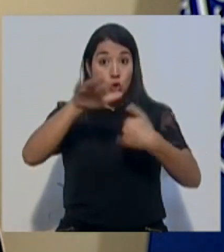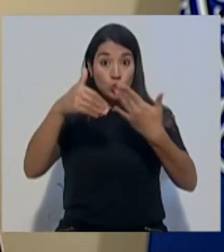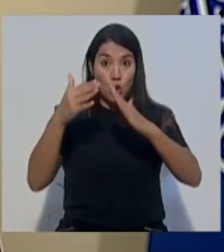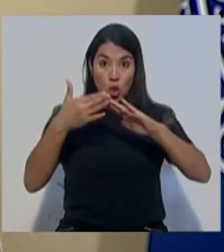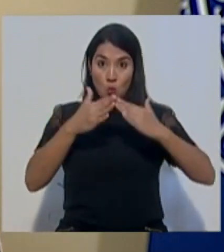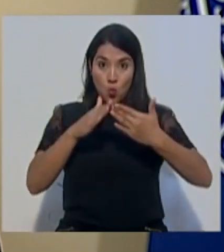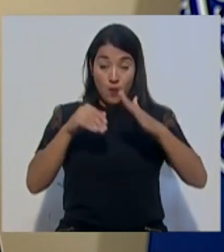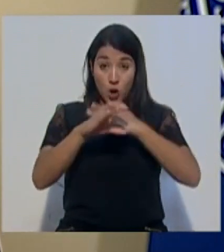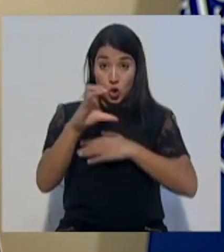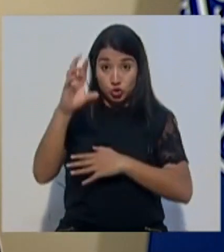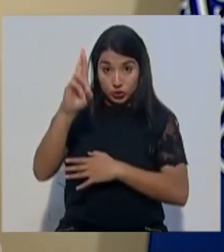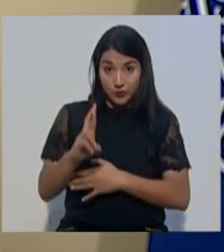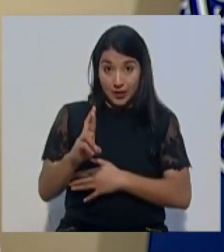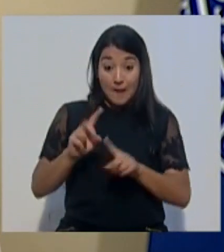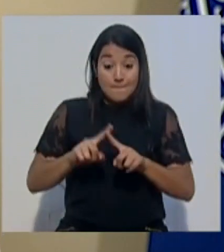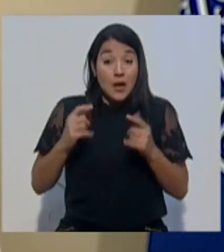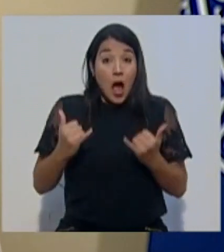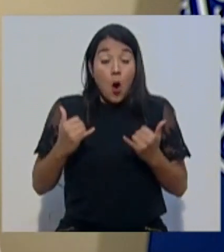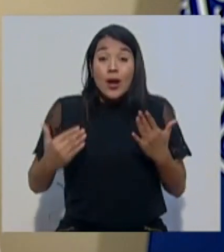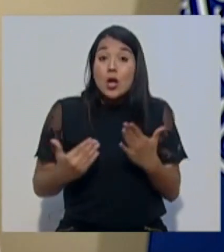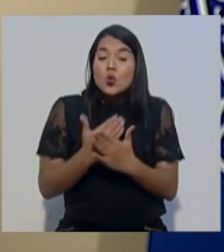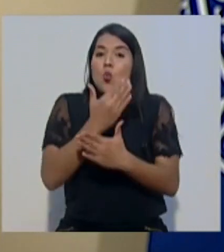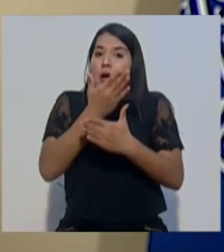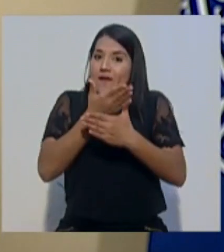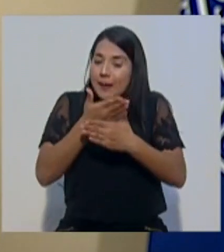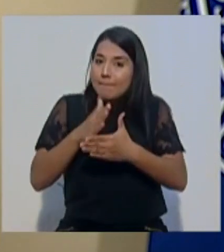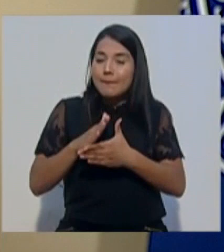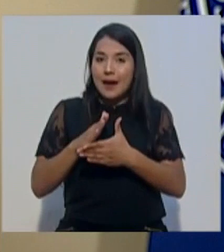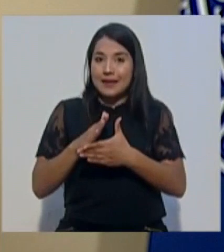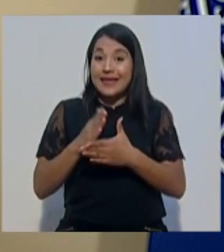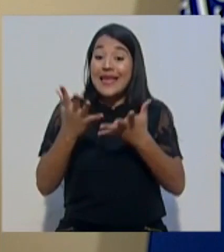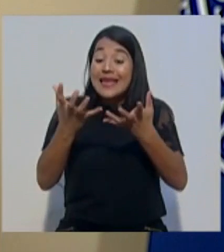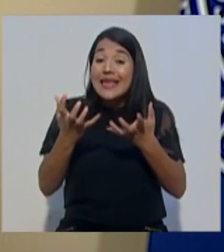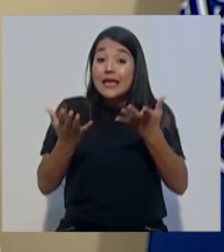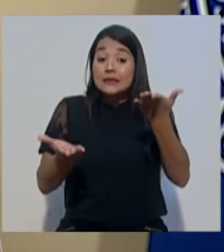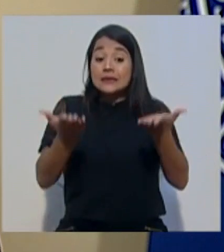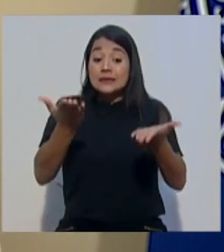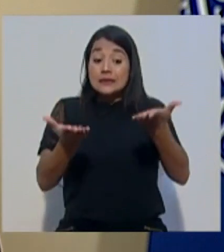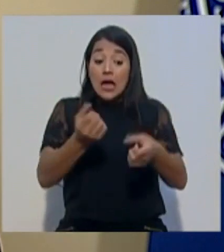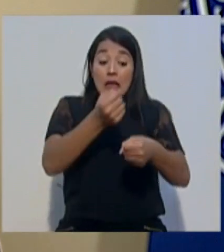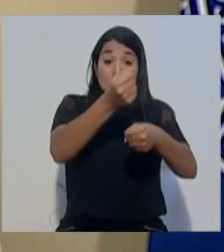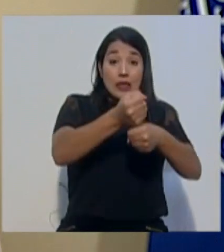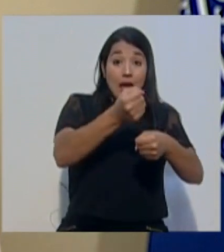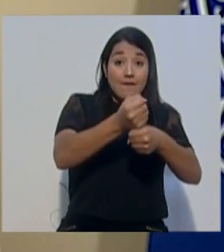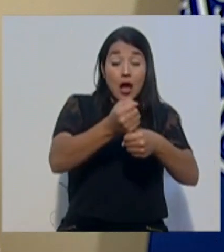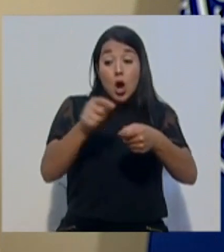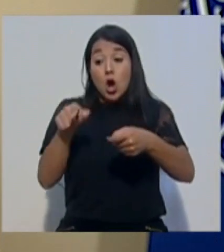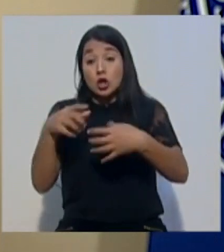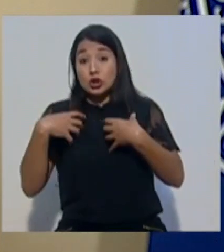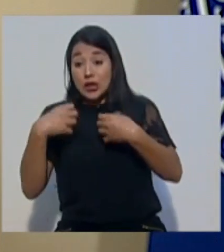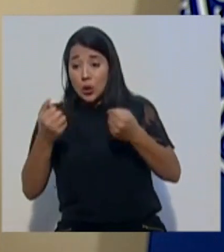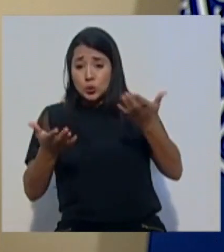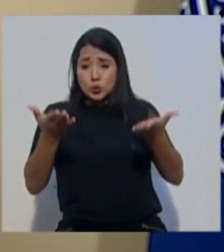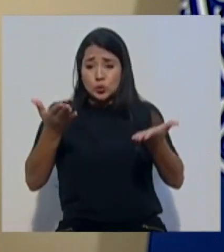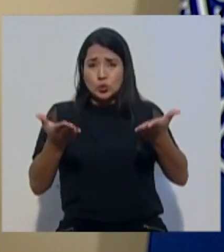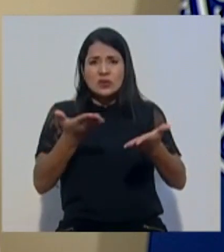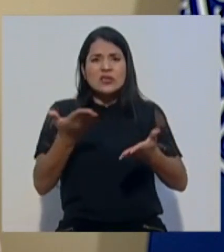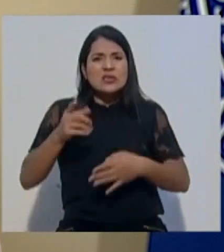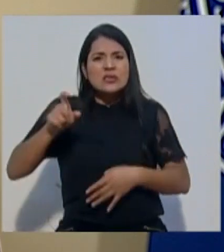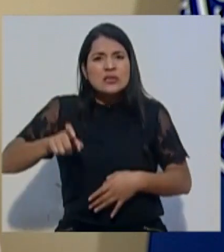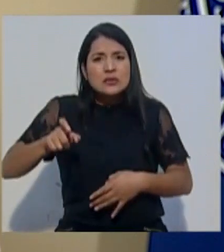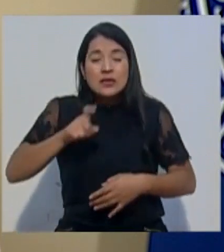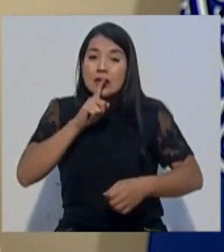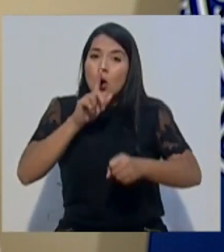para ello, en esta nueva etapa que quiere balancear y debe balancear el trabajo y la salud, necesitamos el